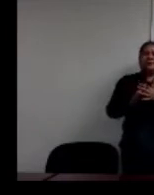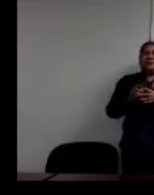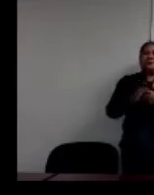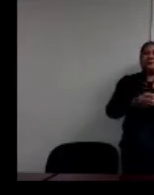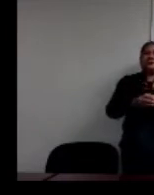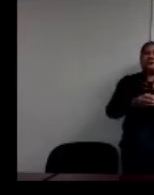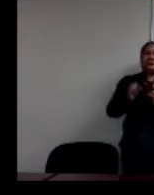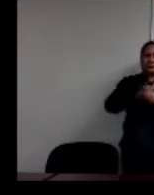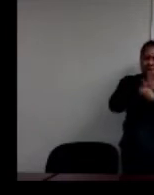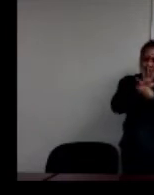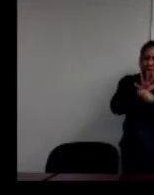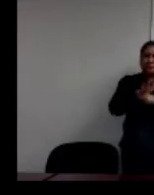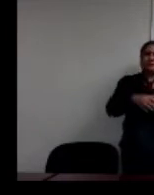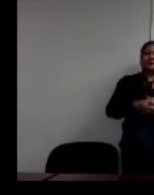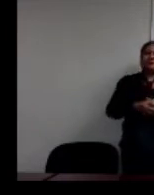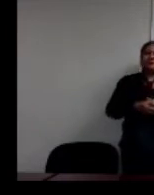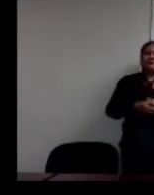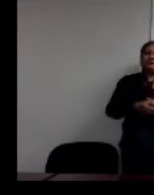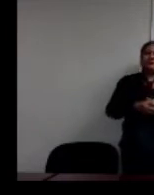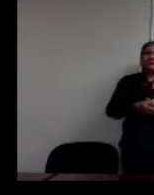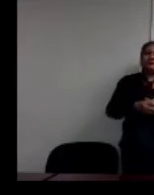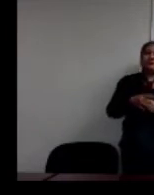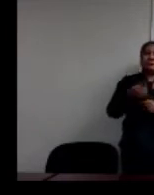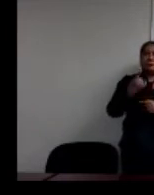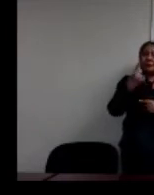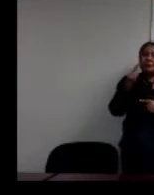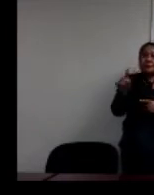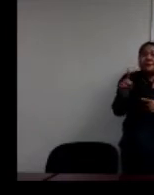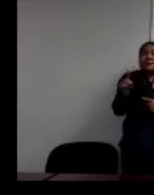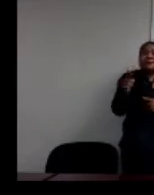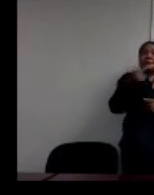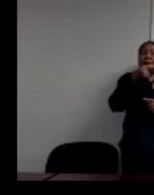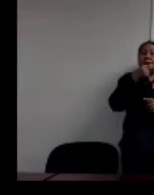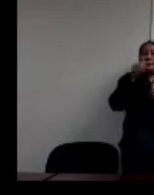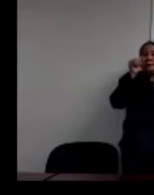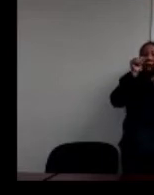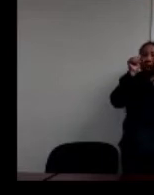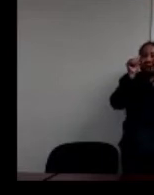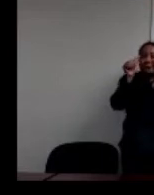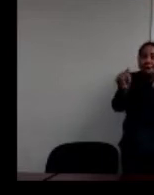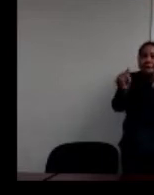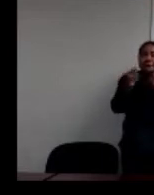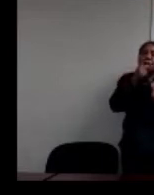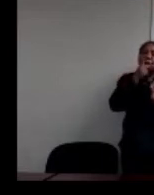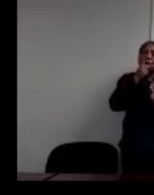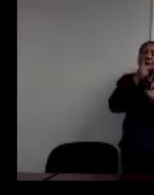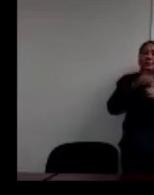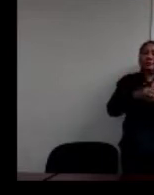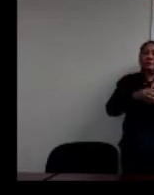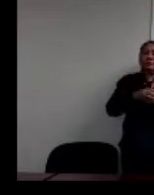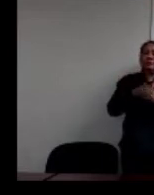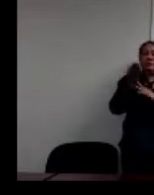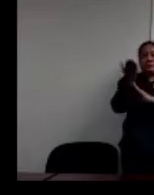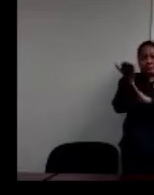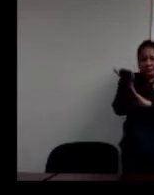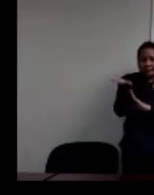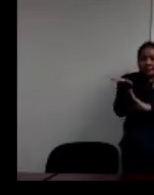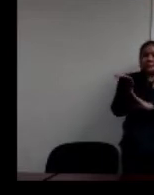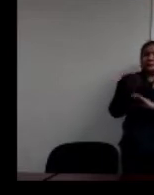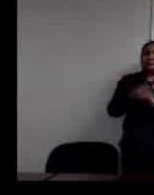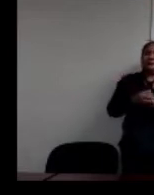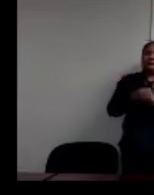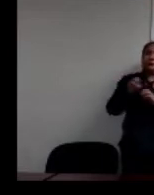el confinamiento, tuvimos una gran demanda de atención de los papás, de la cuestión de que solicitaban